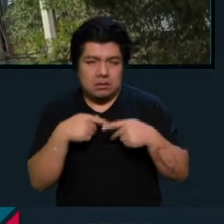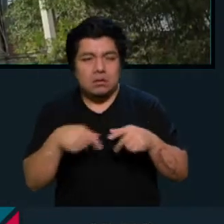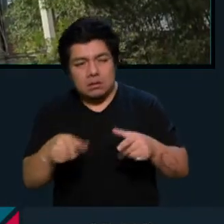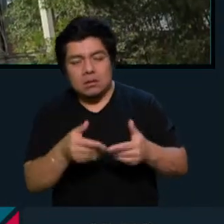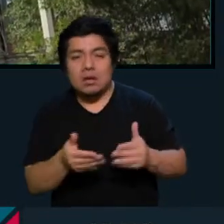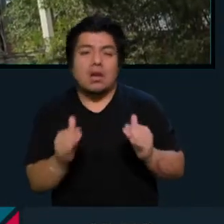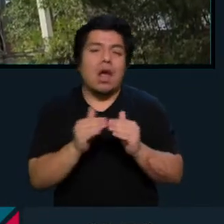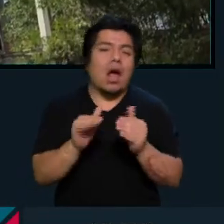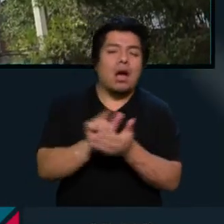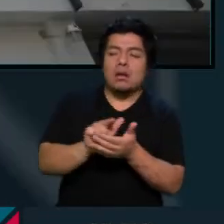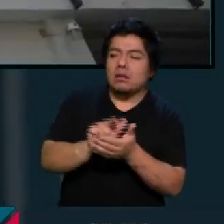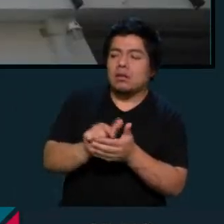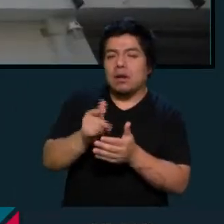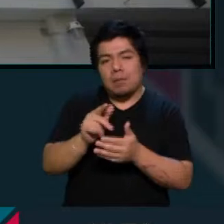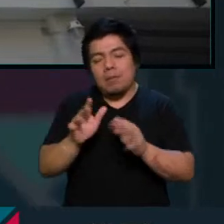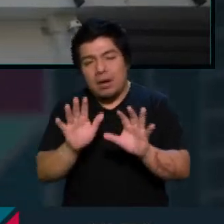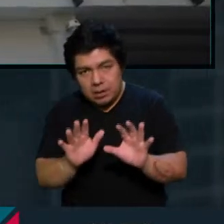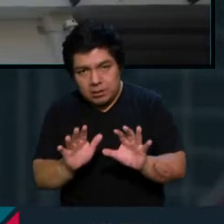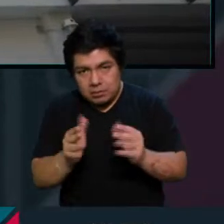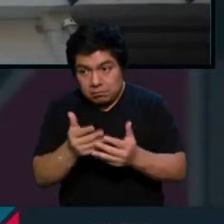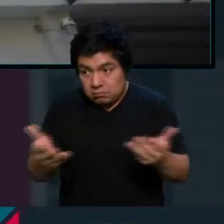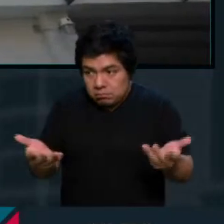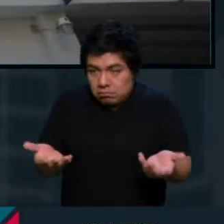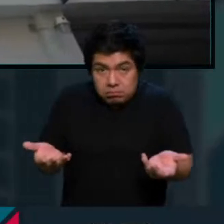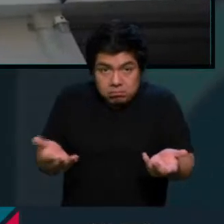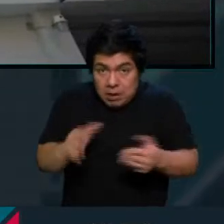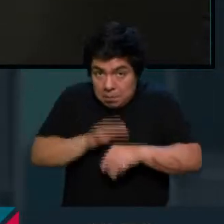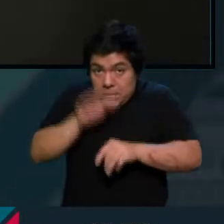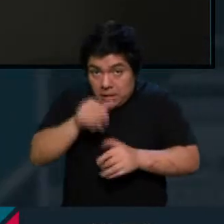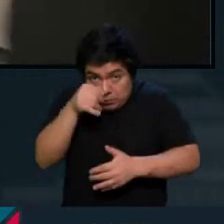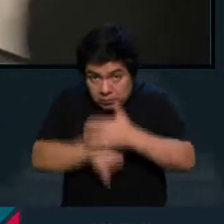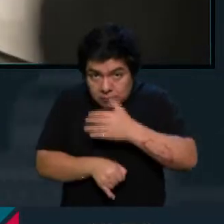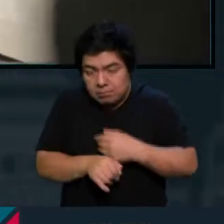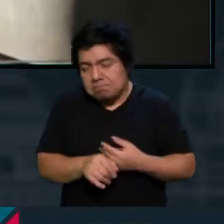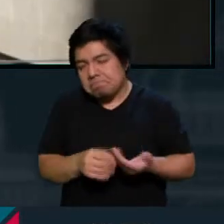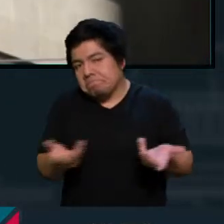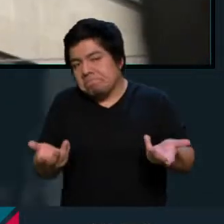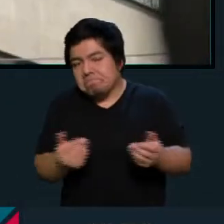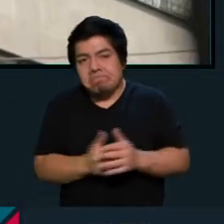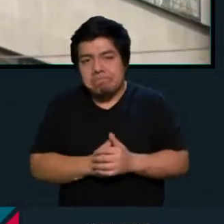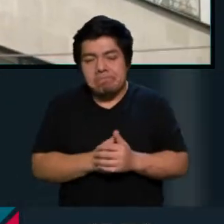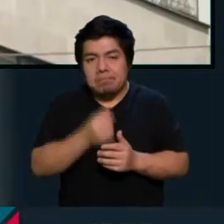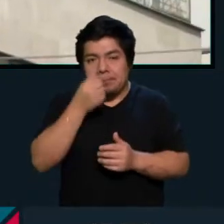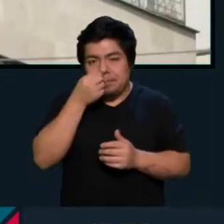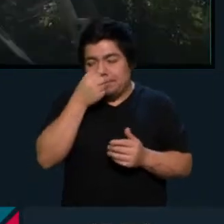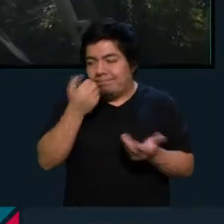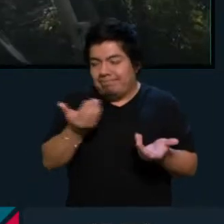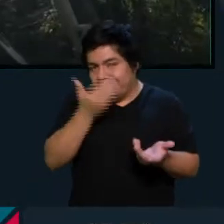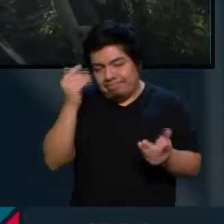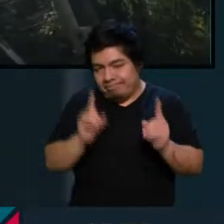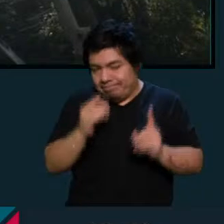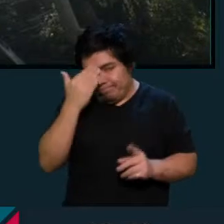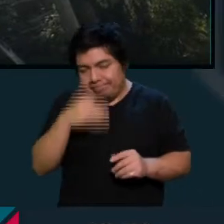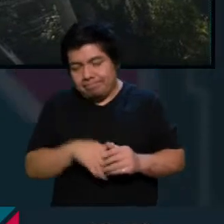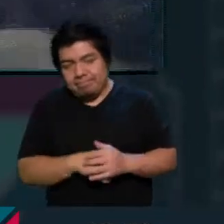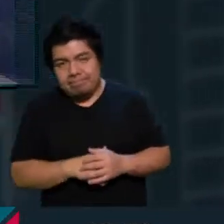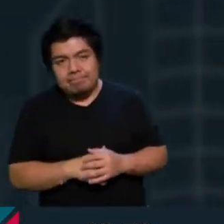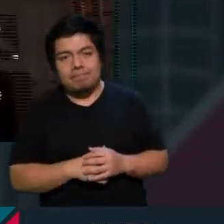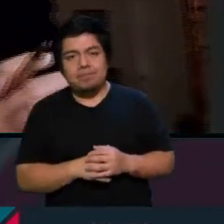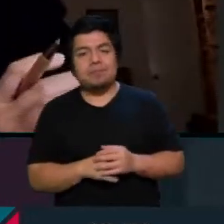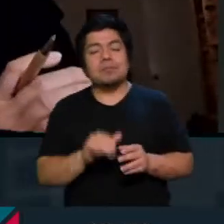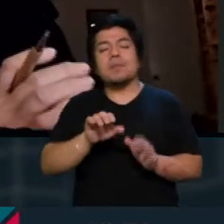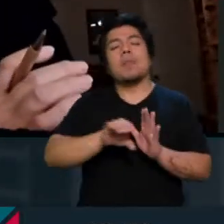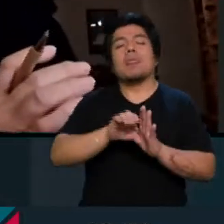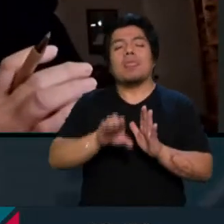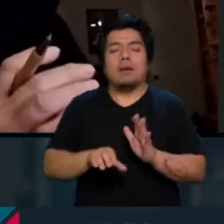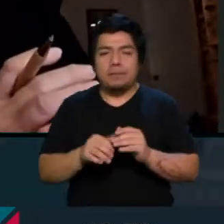las casas, pero estamos redistribuyendo más allá de esto realmente de forma significativa, lo pondría en duda. Pero incluso también,